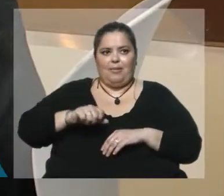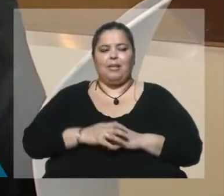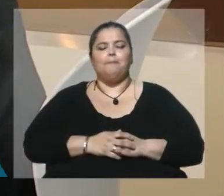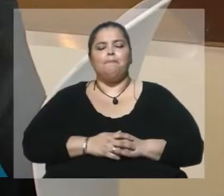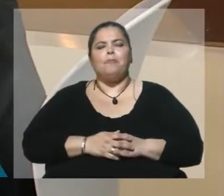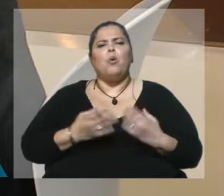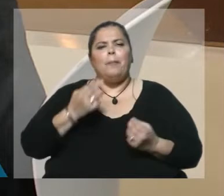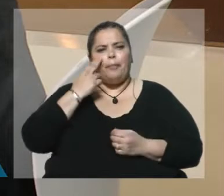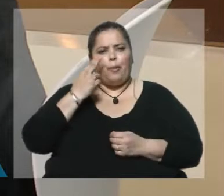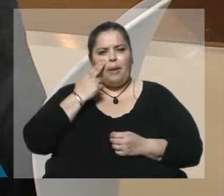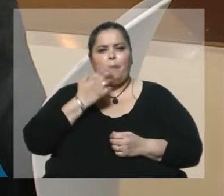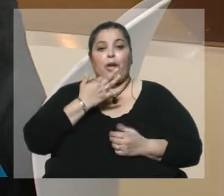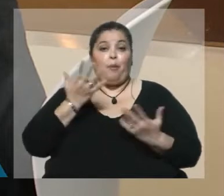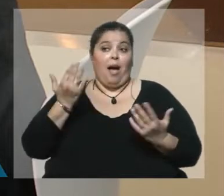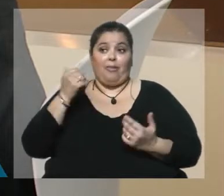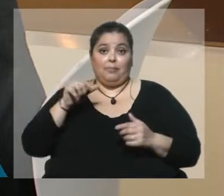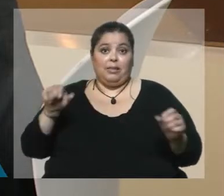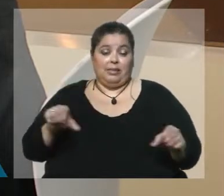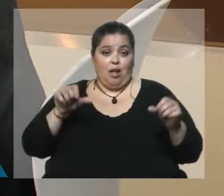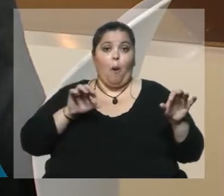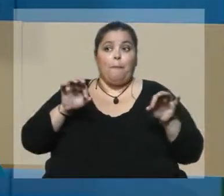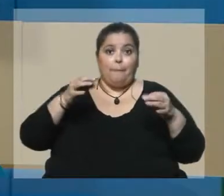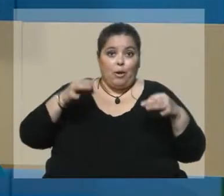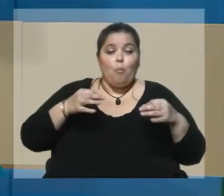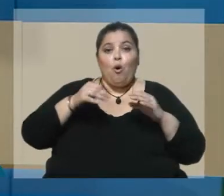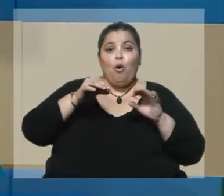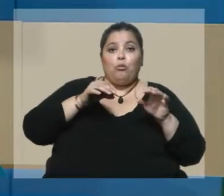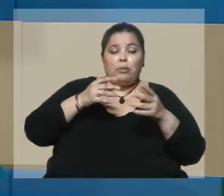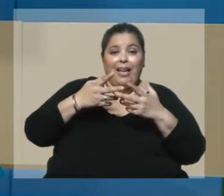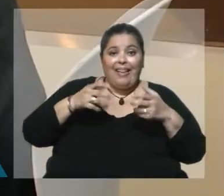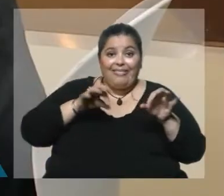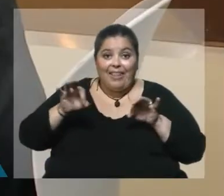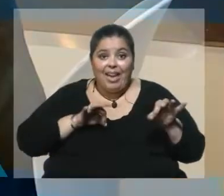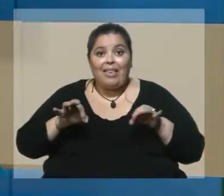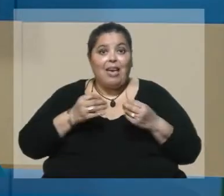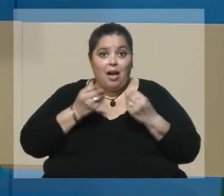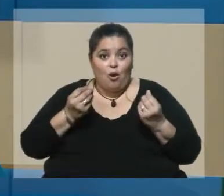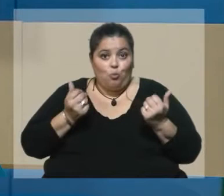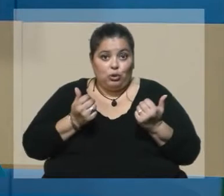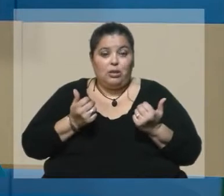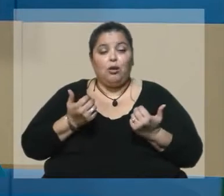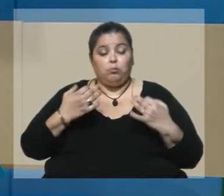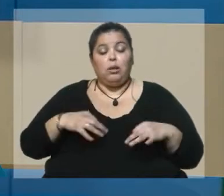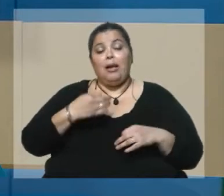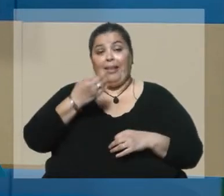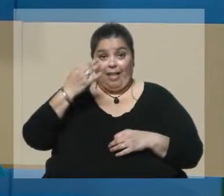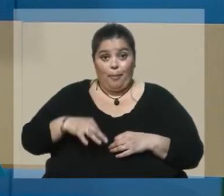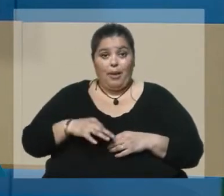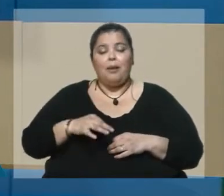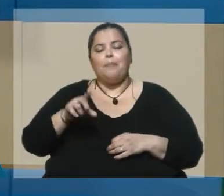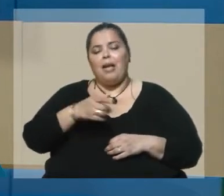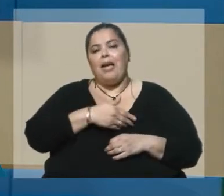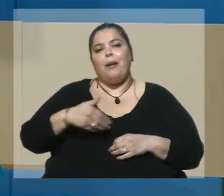hace porque en la inflación Estamos de acuerdo sí también esa medida que se tomaron el Banco Central ha estado desde